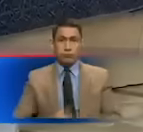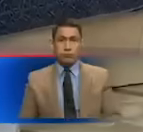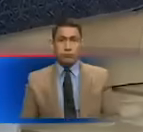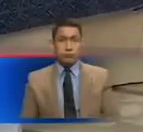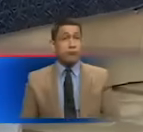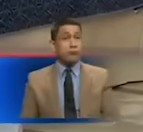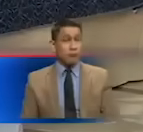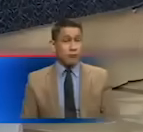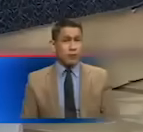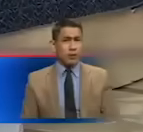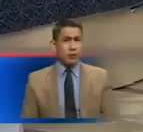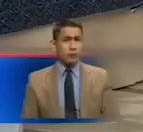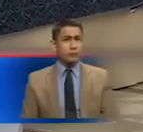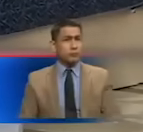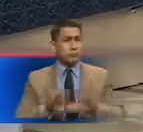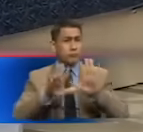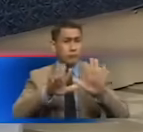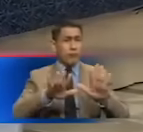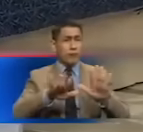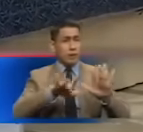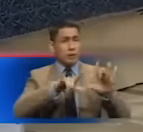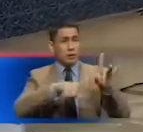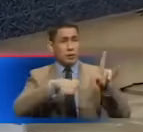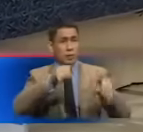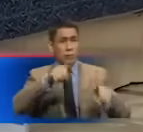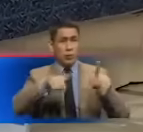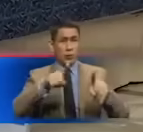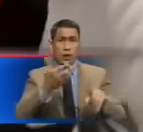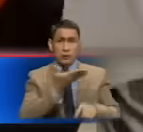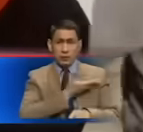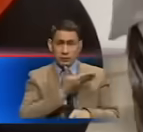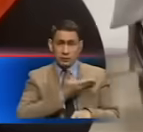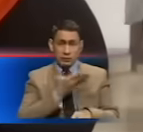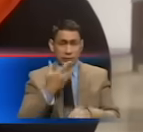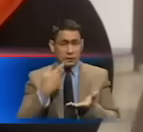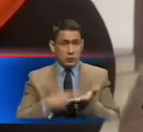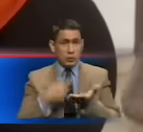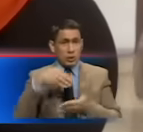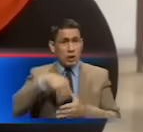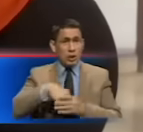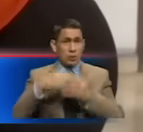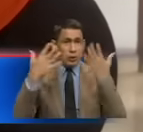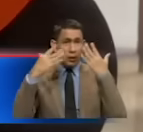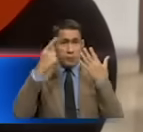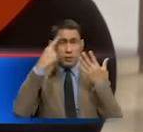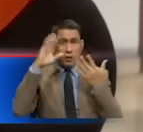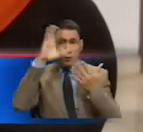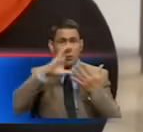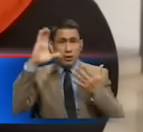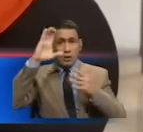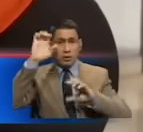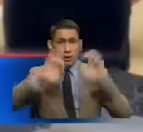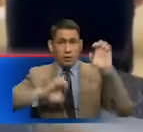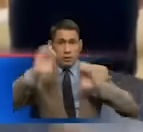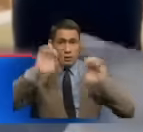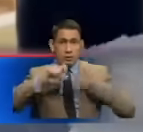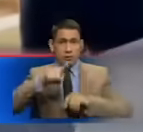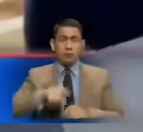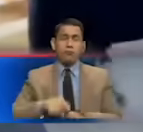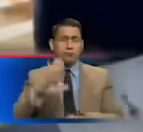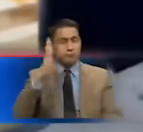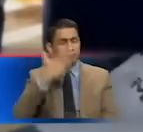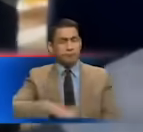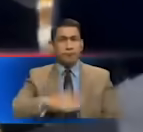Ríos, Bolívar y Santa Elena, mantuvieron un encuentro en Guayaquil para buscar, además, estrategias que aporten al turismo y la seguridad.